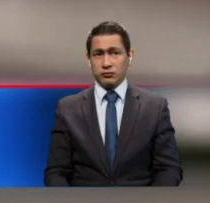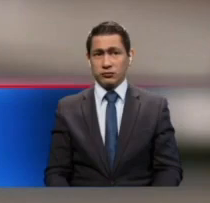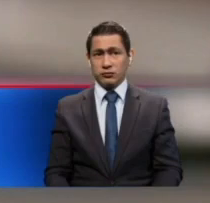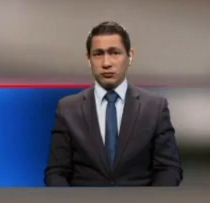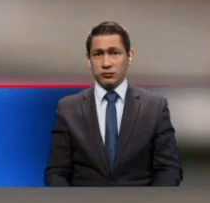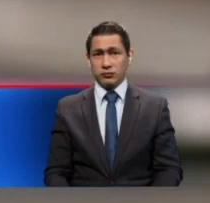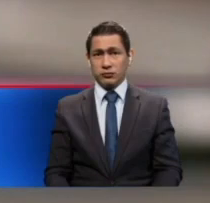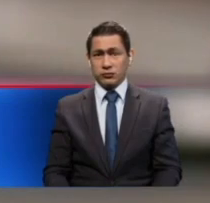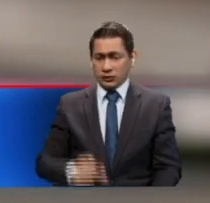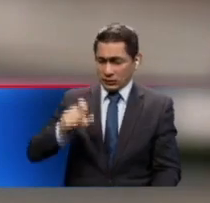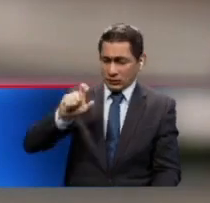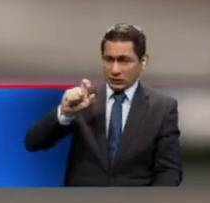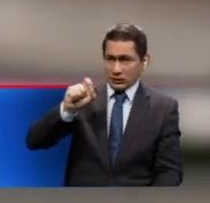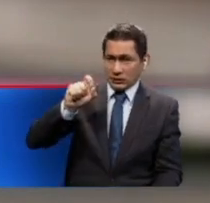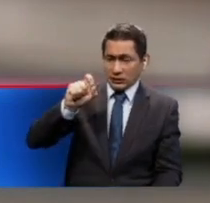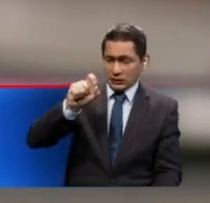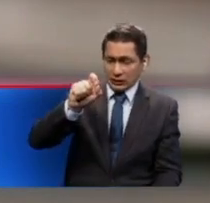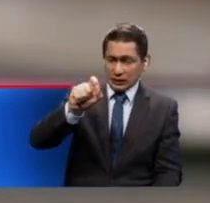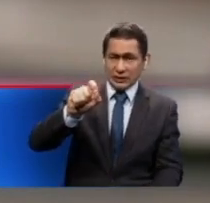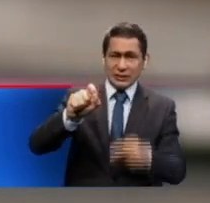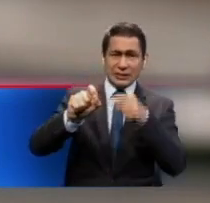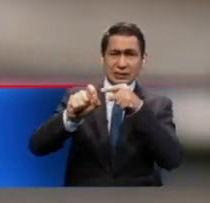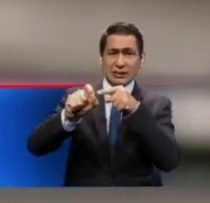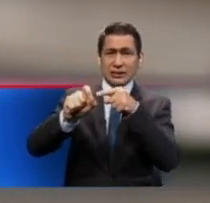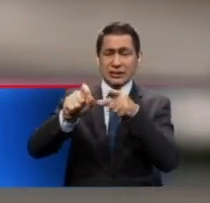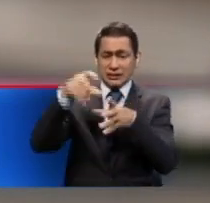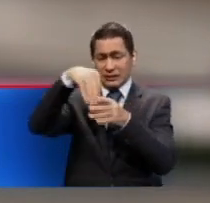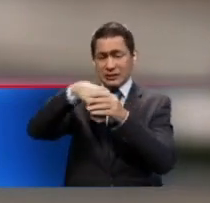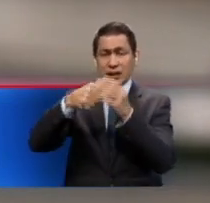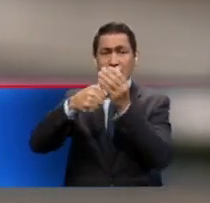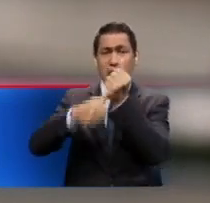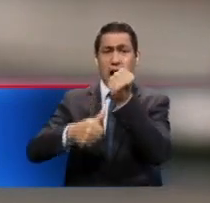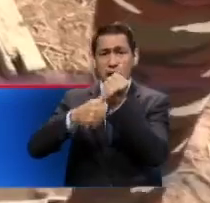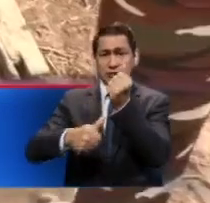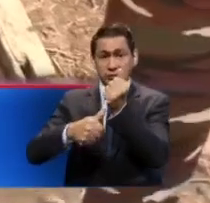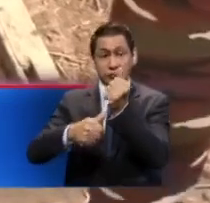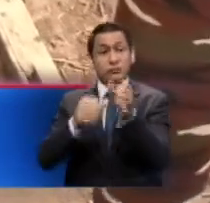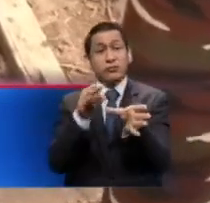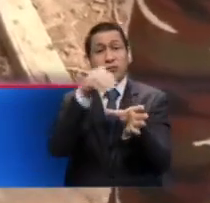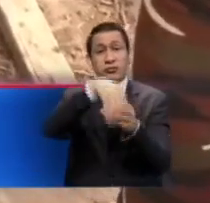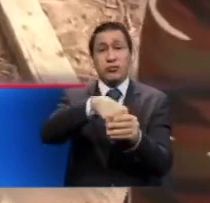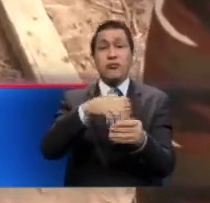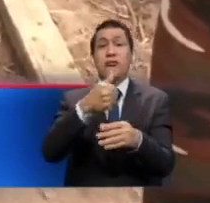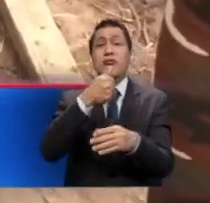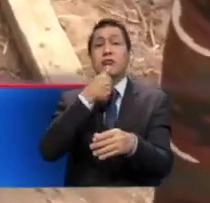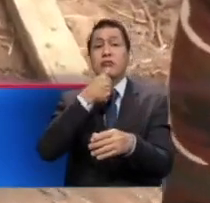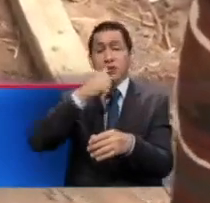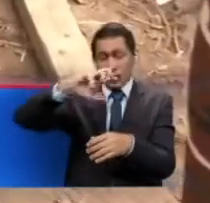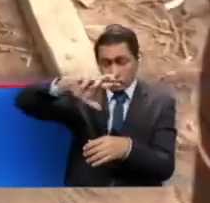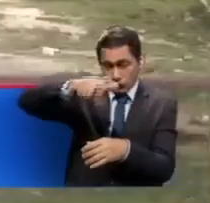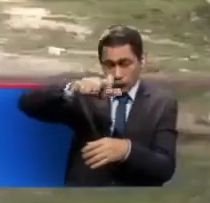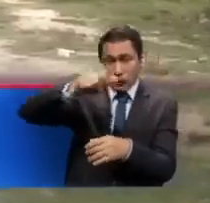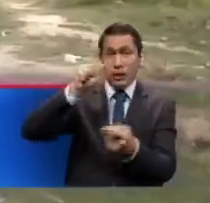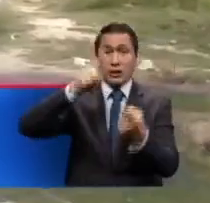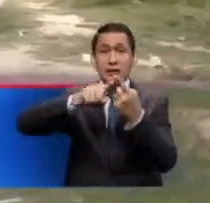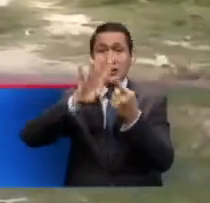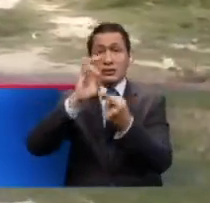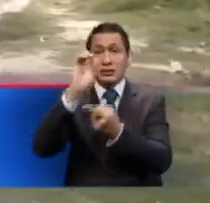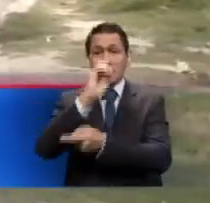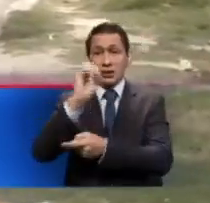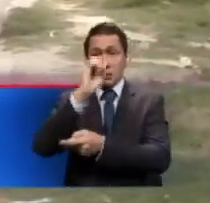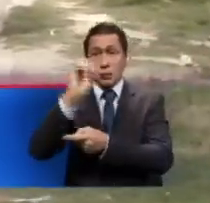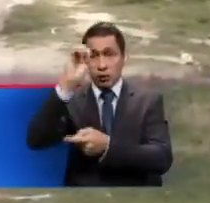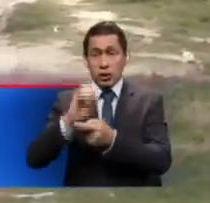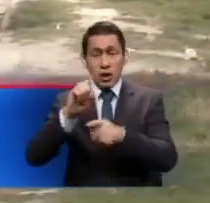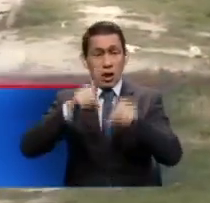La bacteria E. coli proveniente de las heces fecales fue detectada en el agua de las llaves hasta en un 70% en algunas provincias